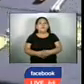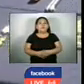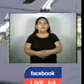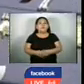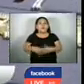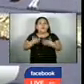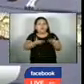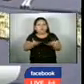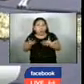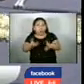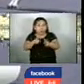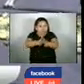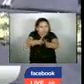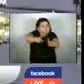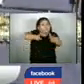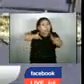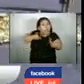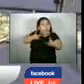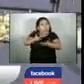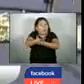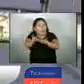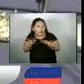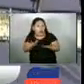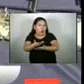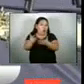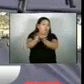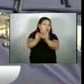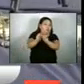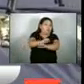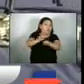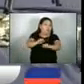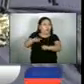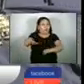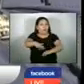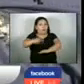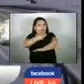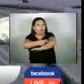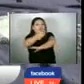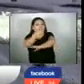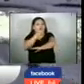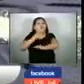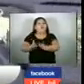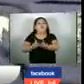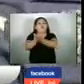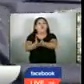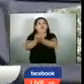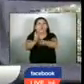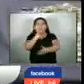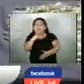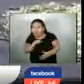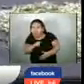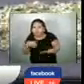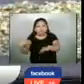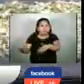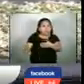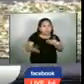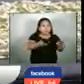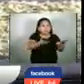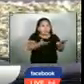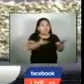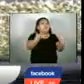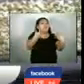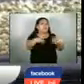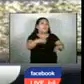Cargamento de armas de grueso calibre y municiones es decomisado en zona fronteriza de La Unión. La persona hacia quien presuntamente iba destinado